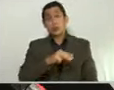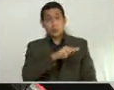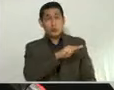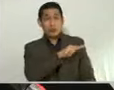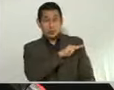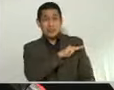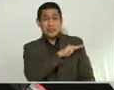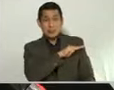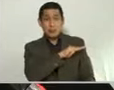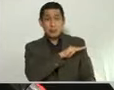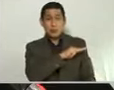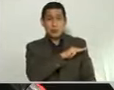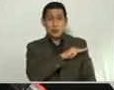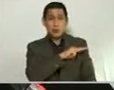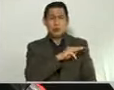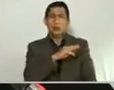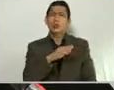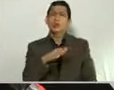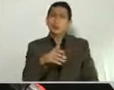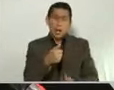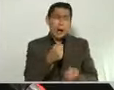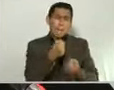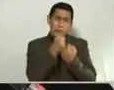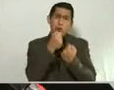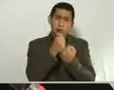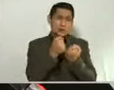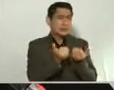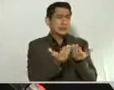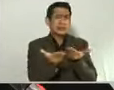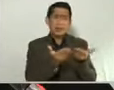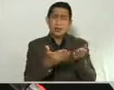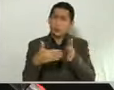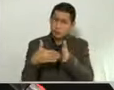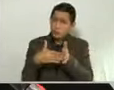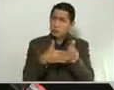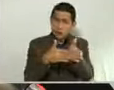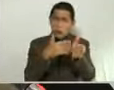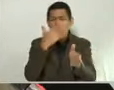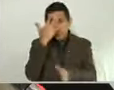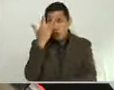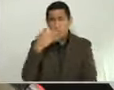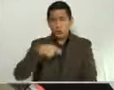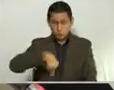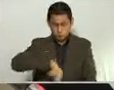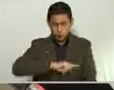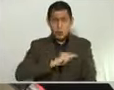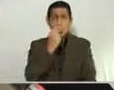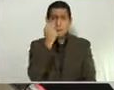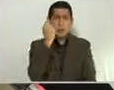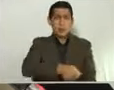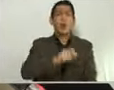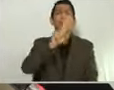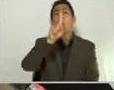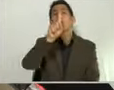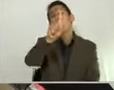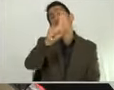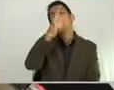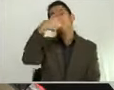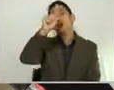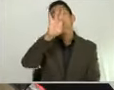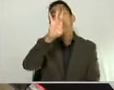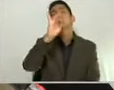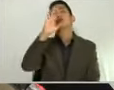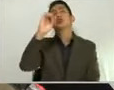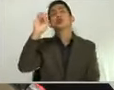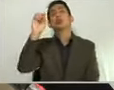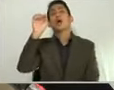de pasajeros a la Metrovía, es un sostén para la Metrovía, porque les pagamos directamente a la Metrovía 1.800.000 al año. Igualito